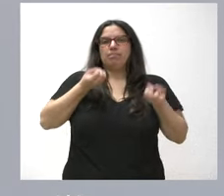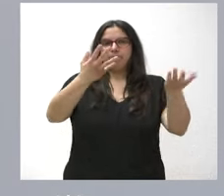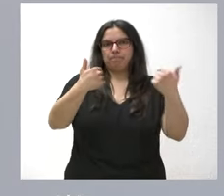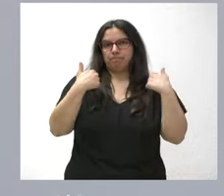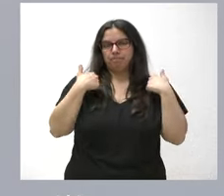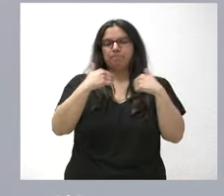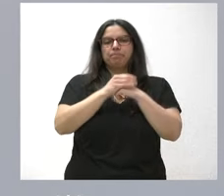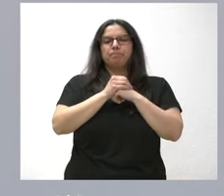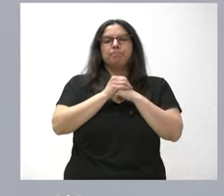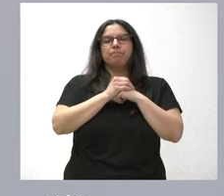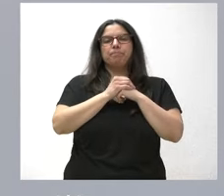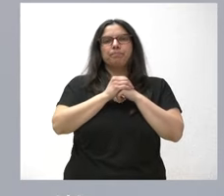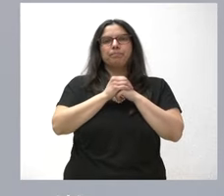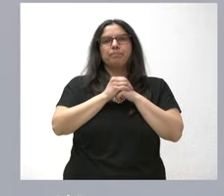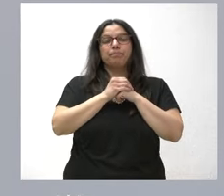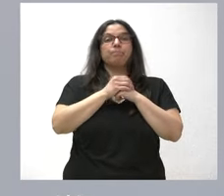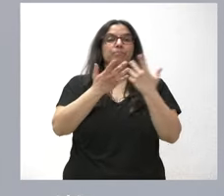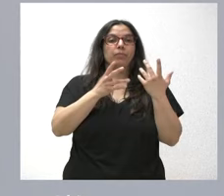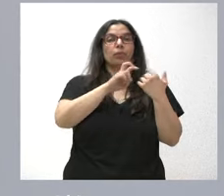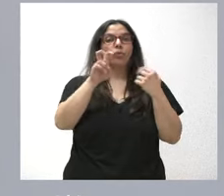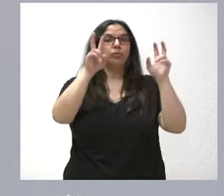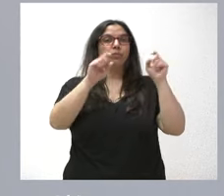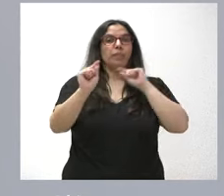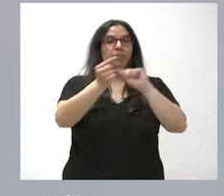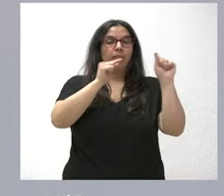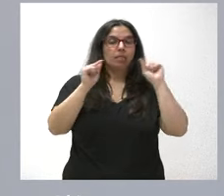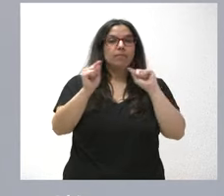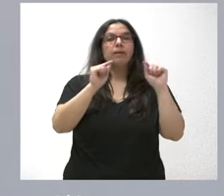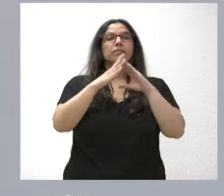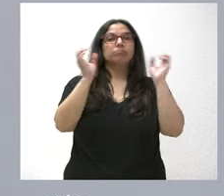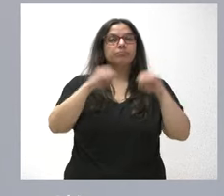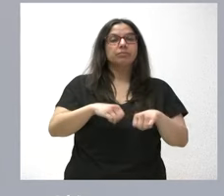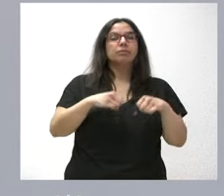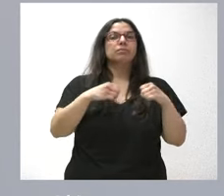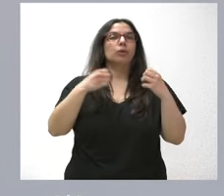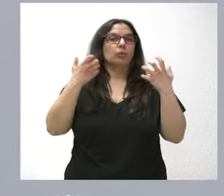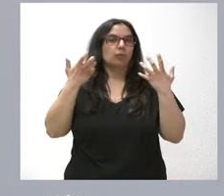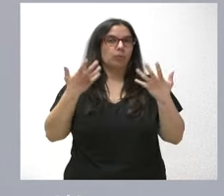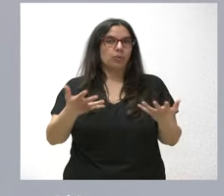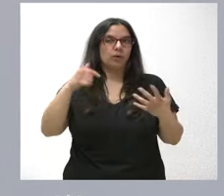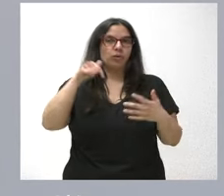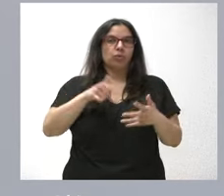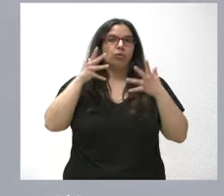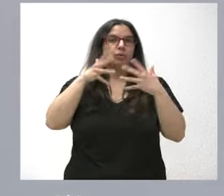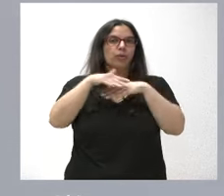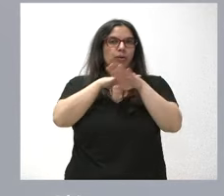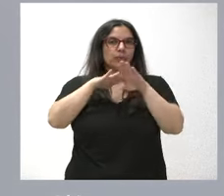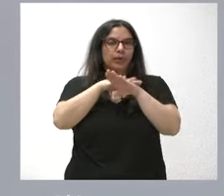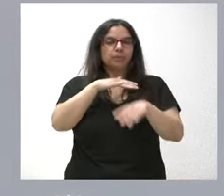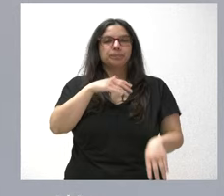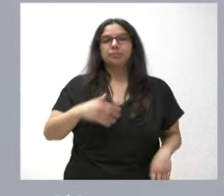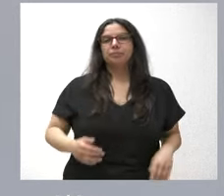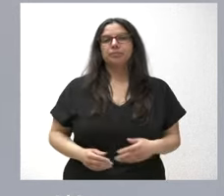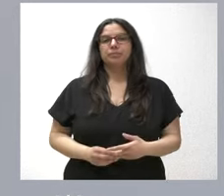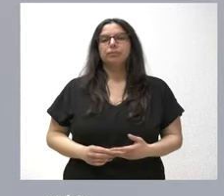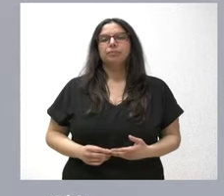las cuestiones que han sido objeto de acuerdo en este Consejo de Gobierno.